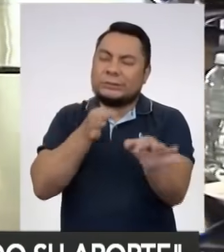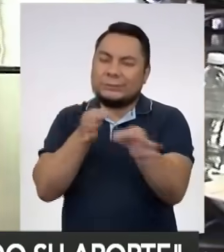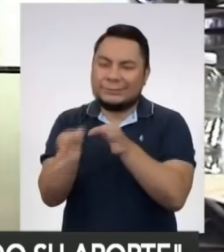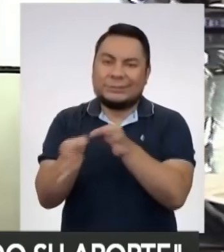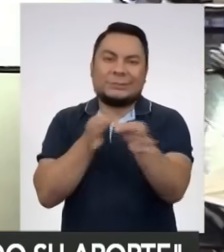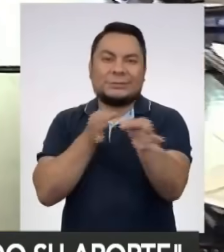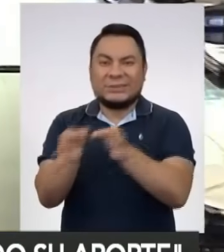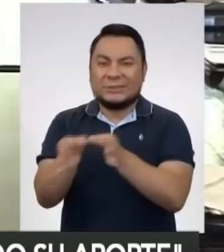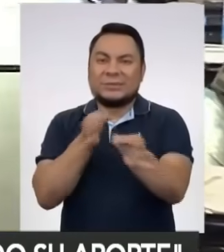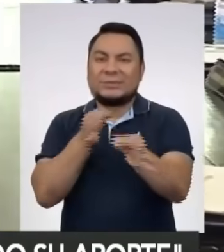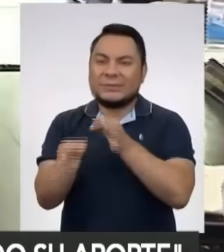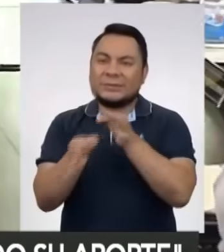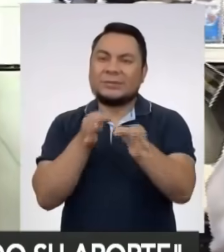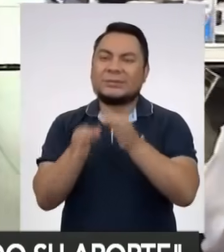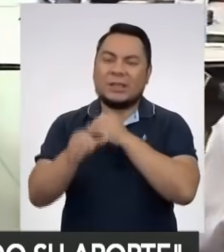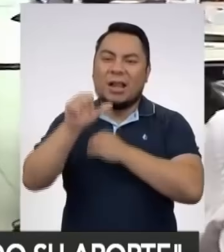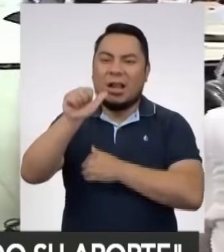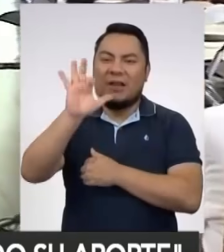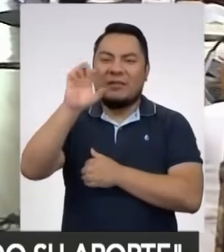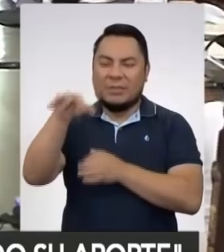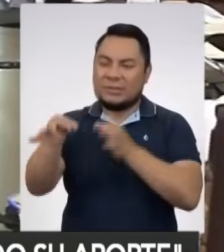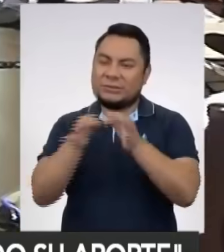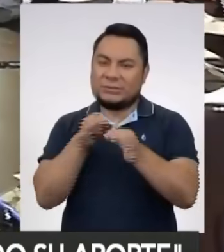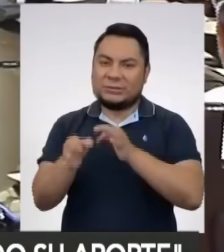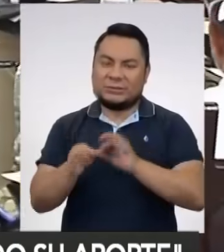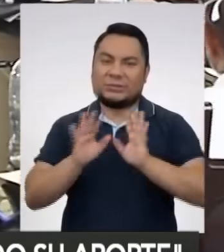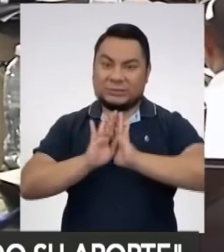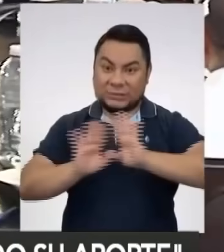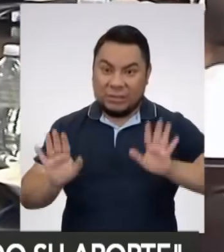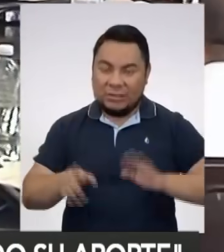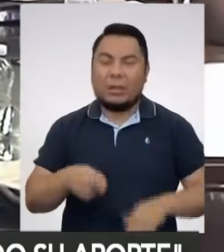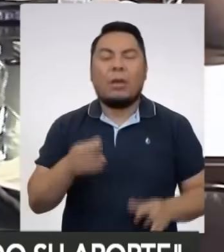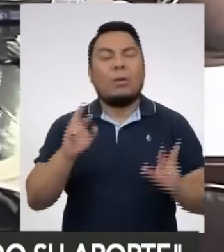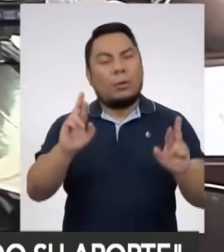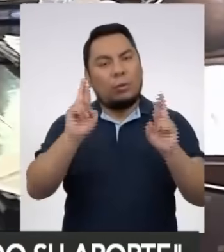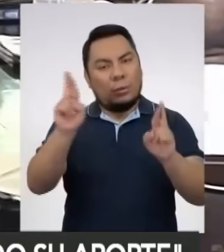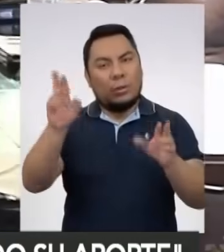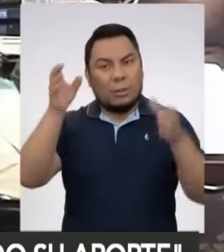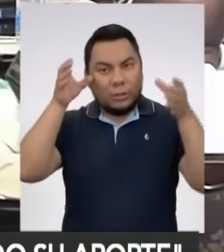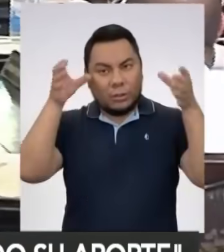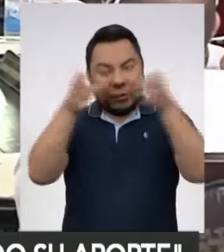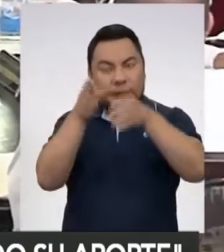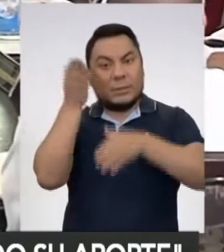hecho la explicación, esperemos que el Congreso de la República